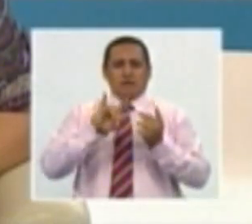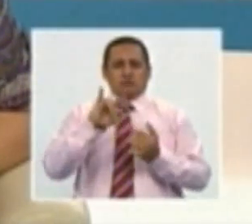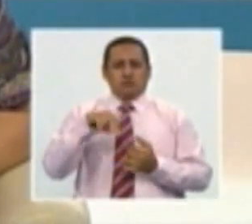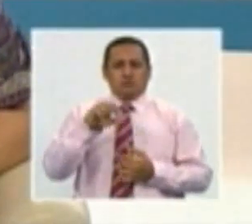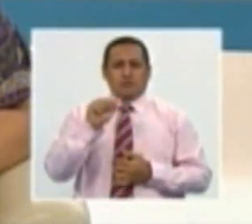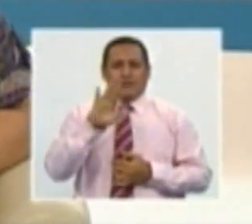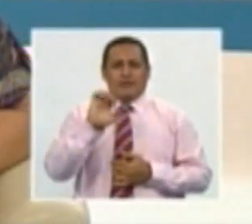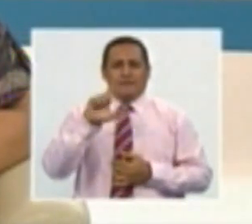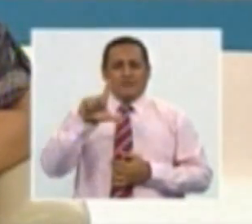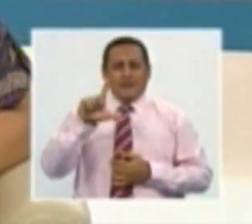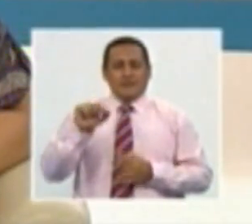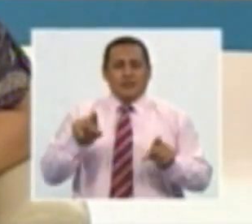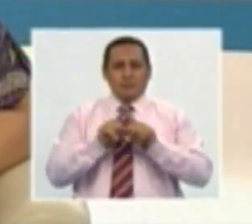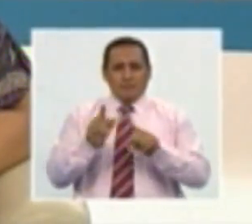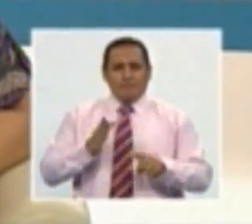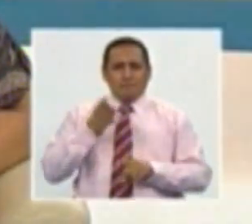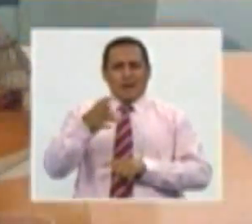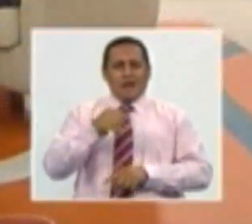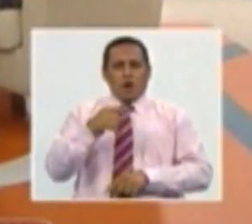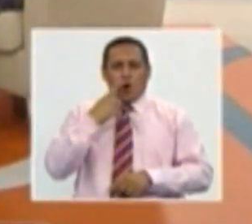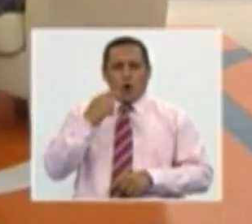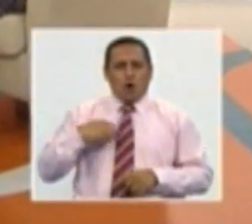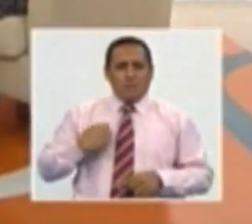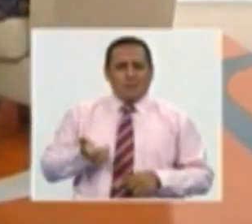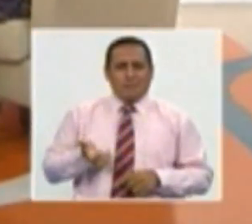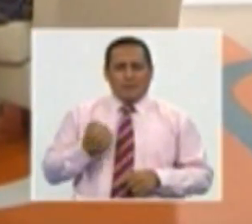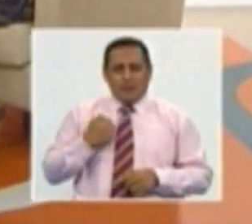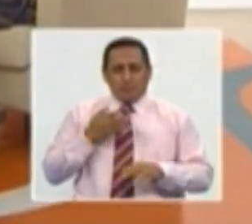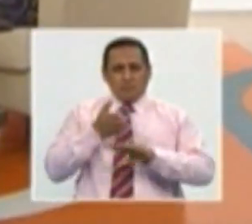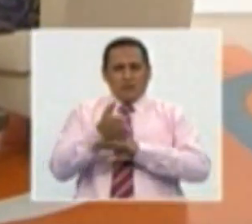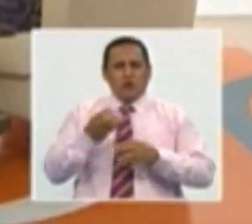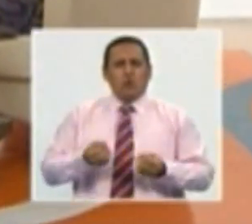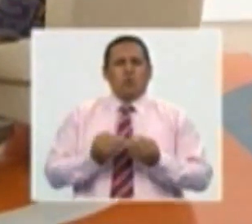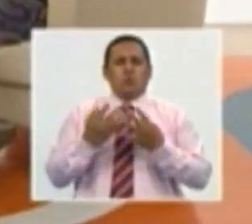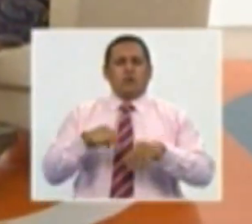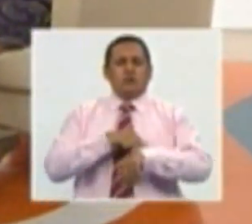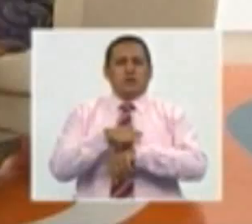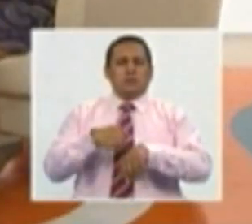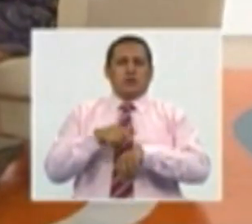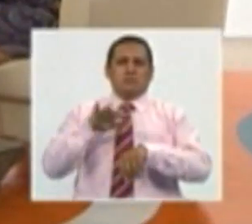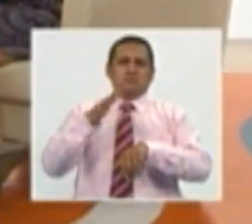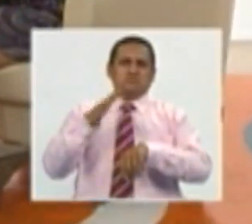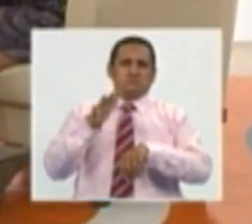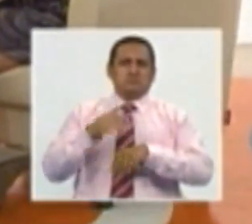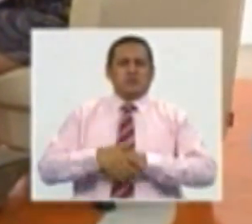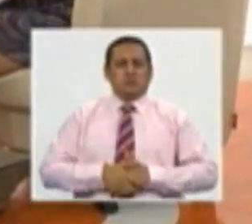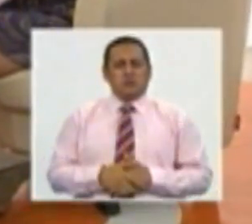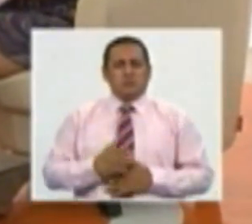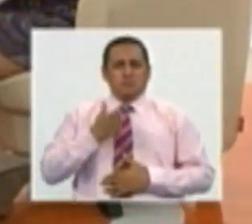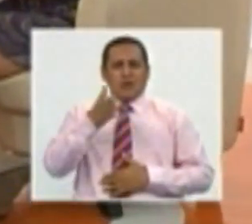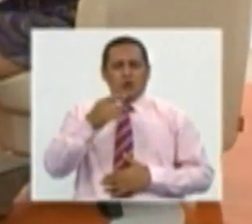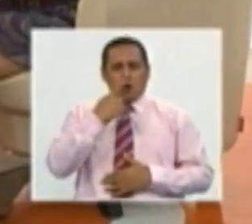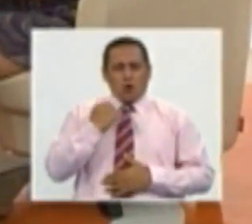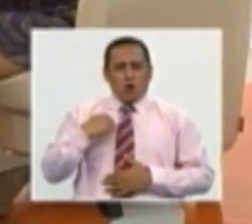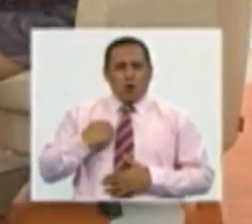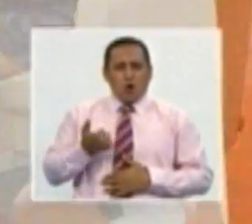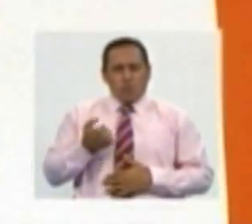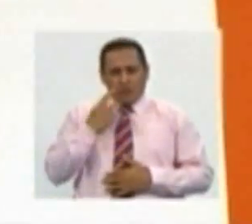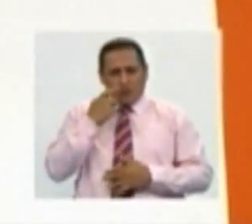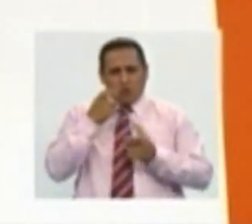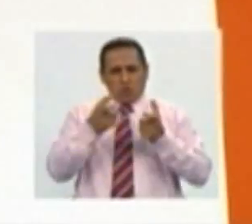SUNAFIL hasta que llegue el inspector al centro laboral, ¿cuánto puede pasar? Más o menos para en promedio, para que vaya un